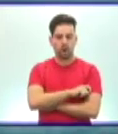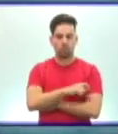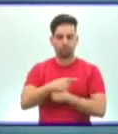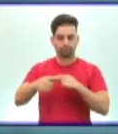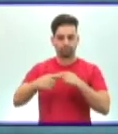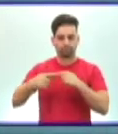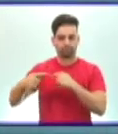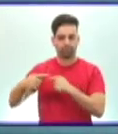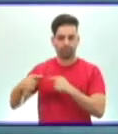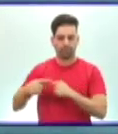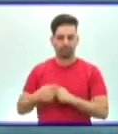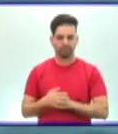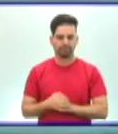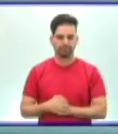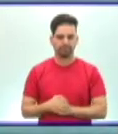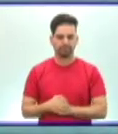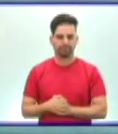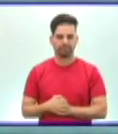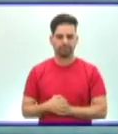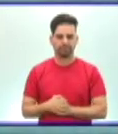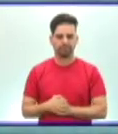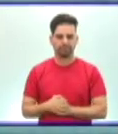Baracoa.